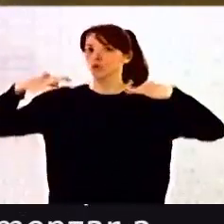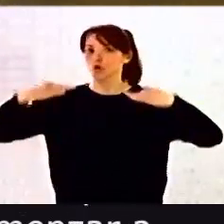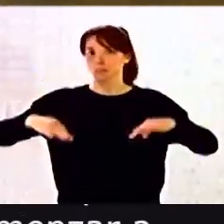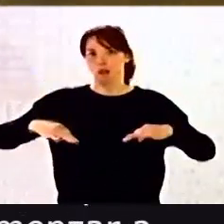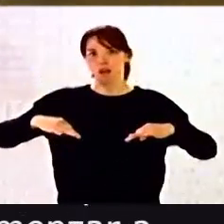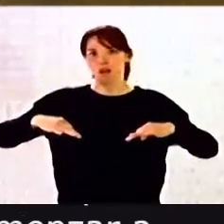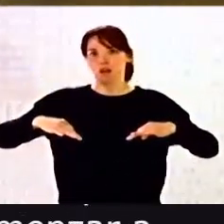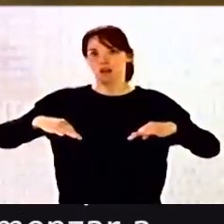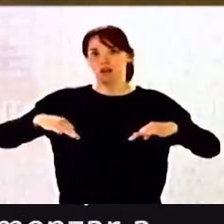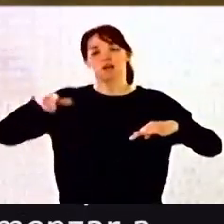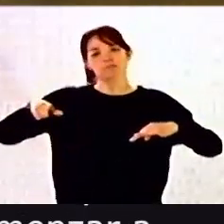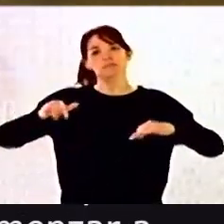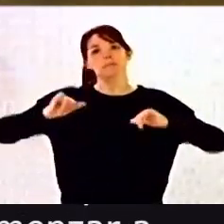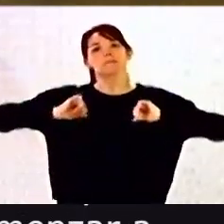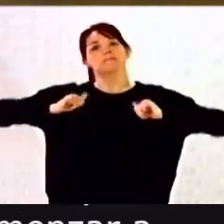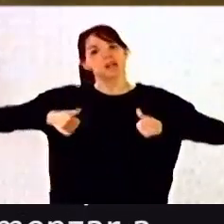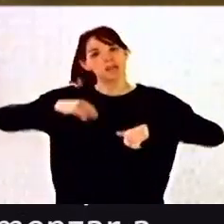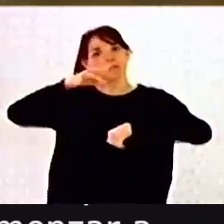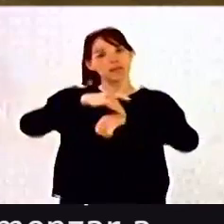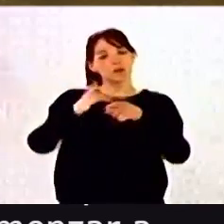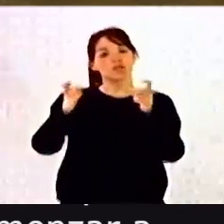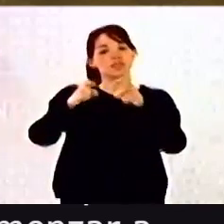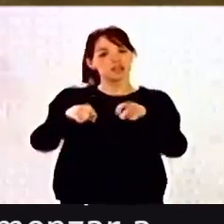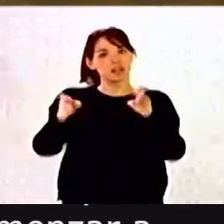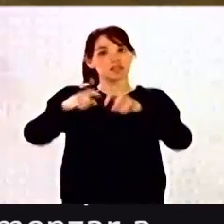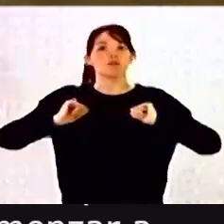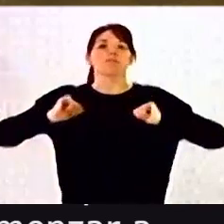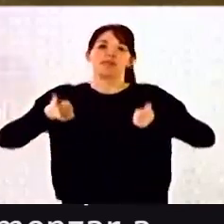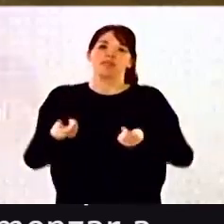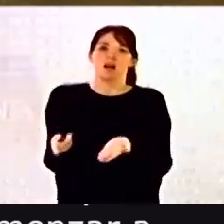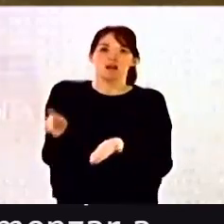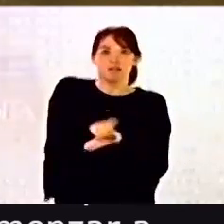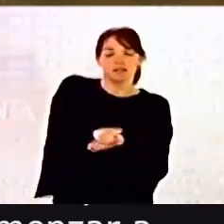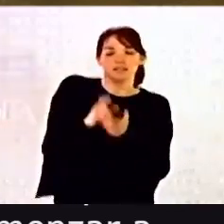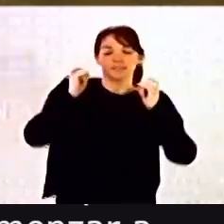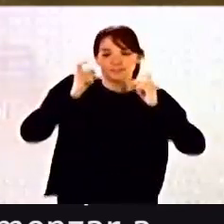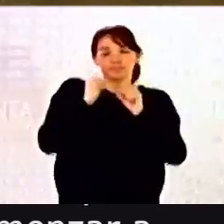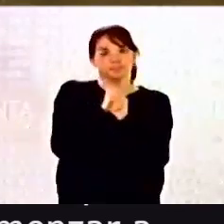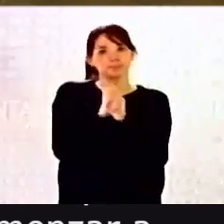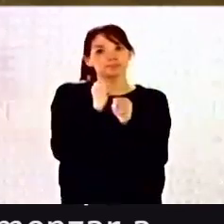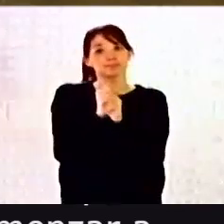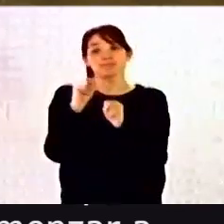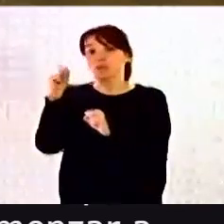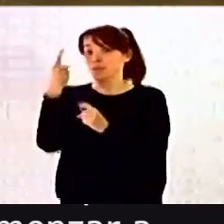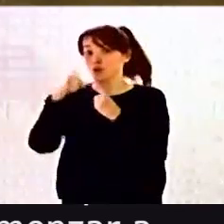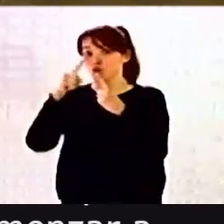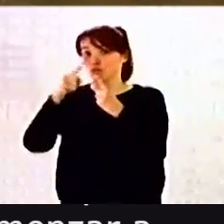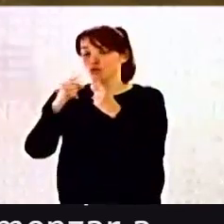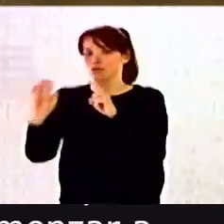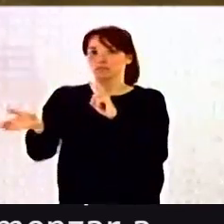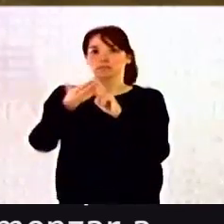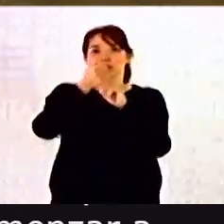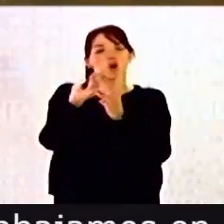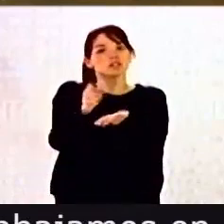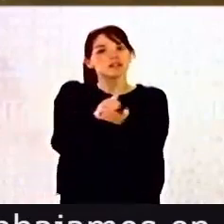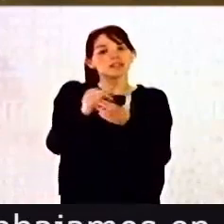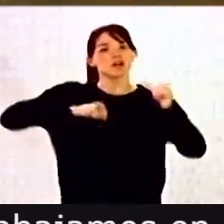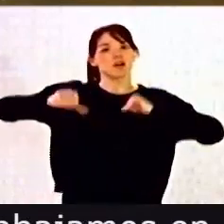asistencial programada. Y estamos trabajando en recuperar, en primer lugar, las intervenciones